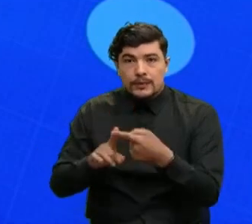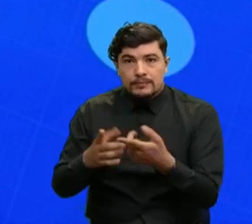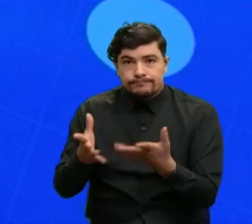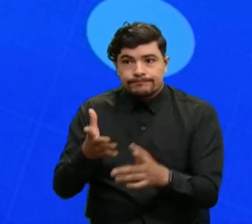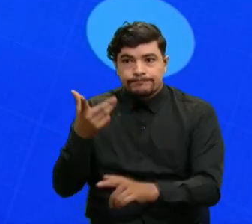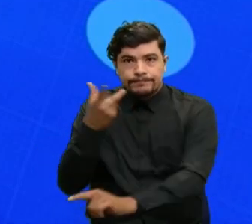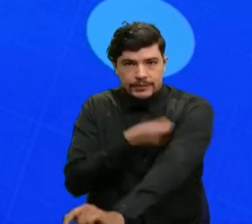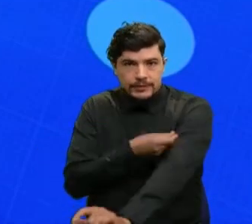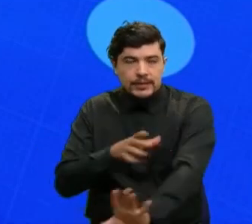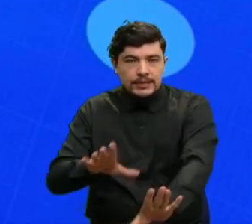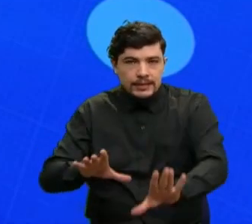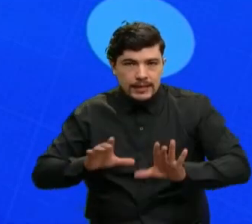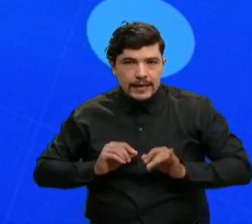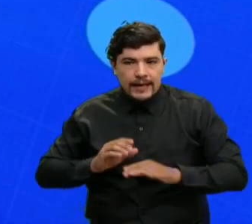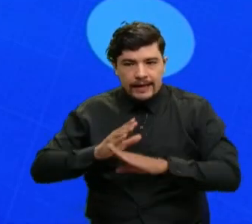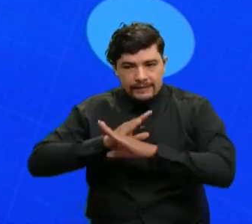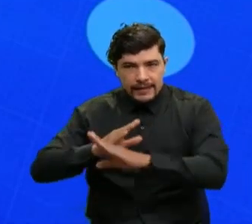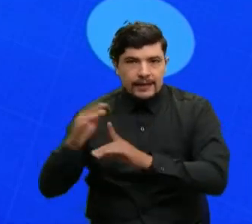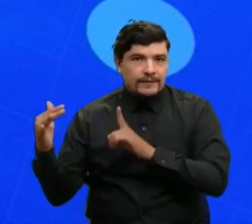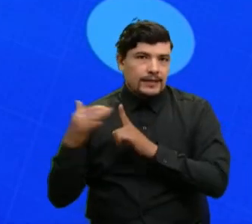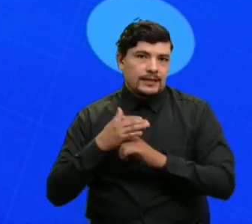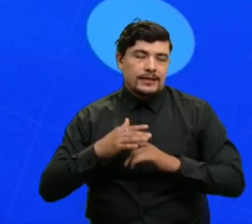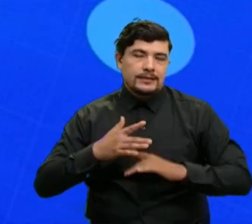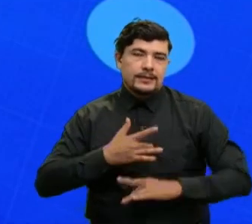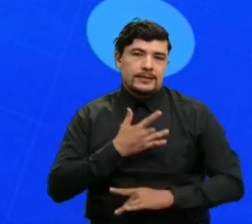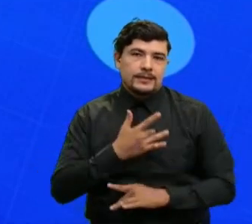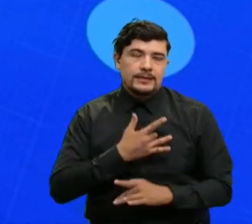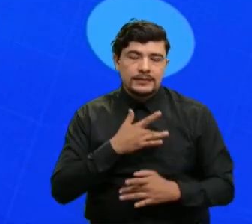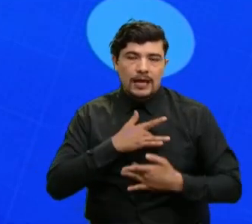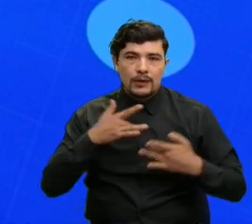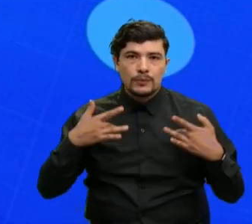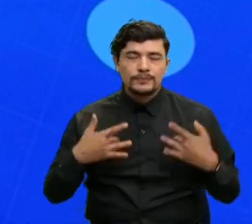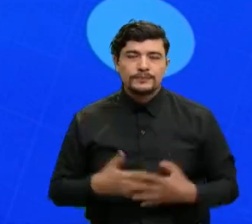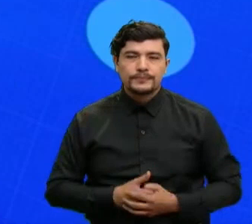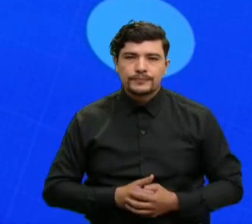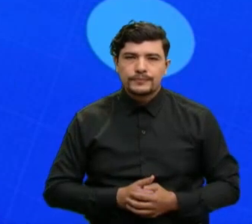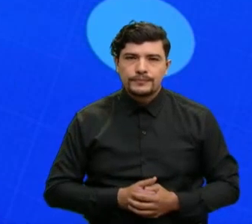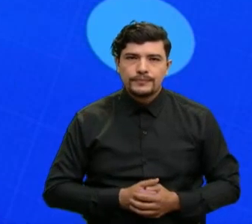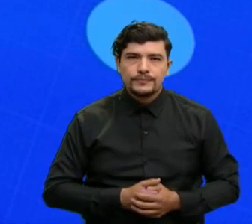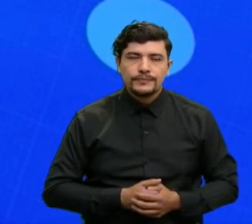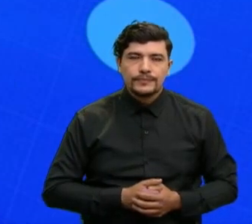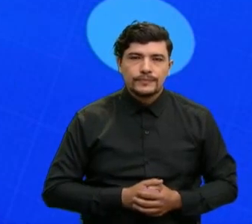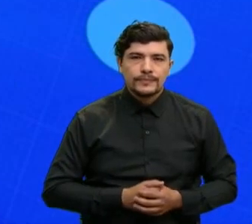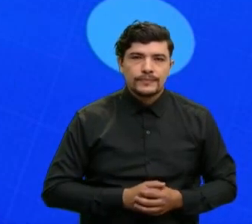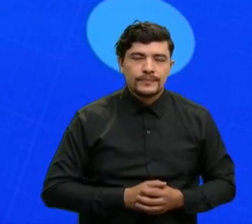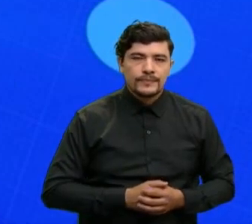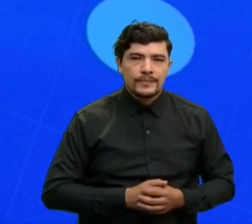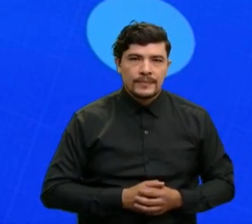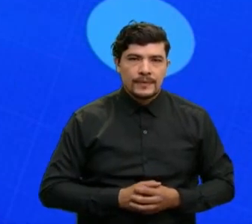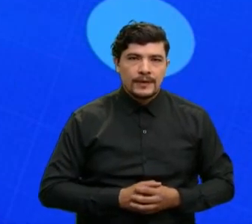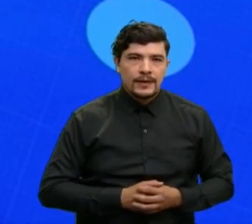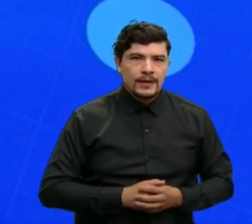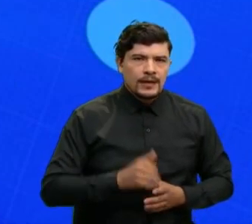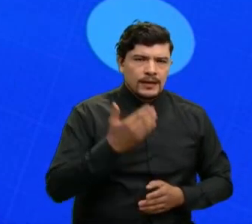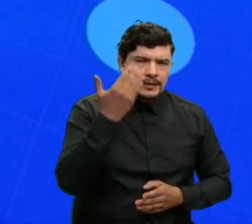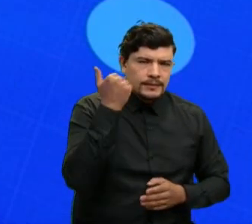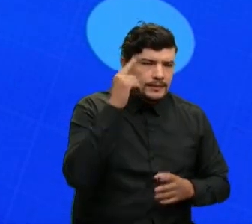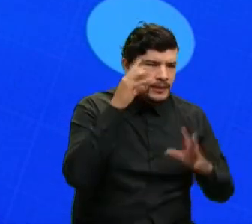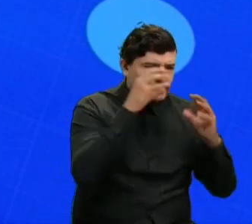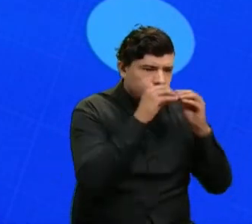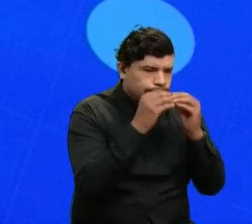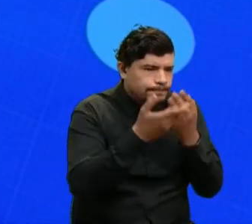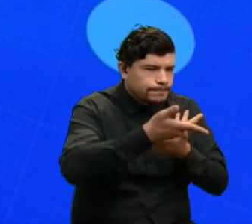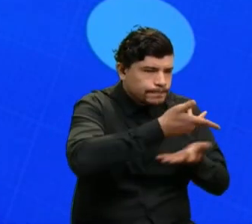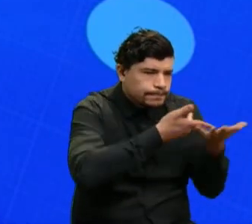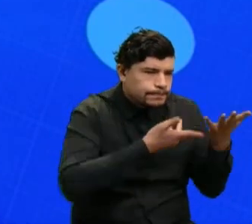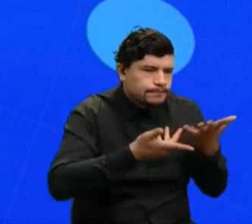una tarea, Diana, y en ese documento tan importante que hemos construido con la coordinación de las salas situacionales, le hemos dicho a cada